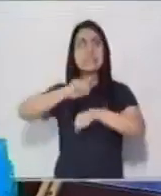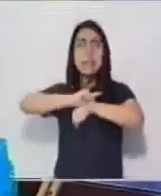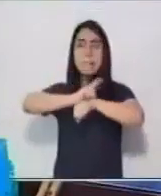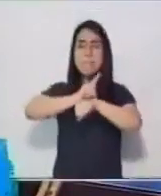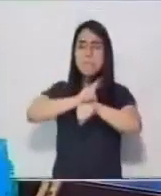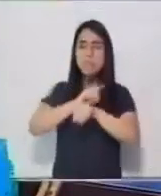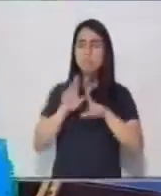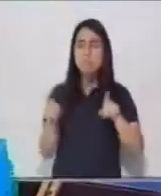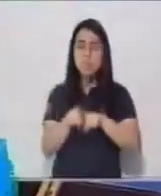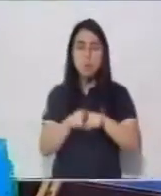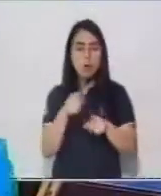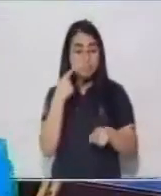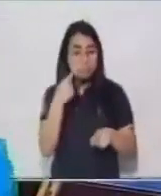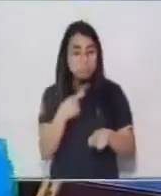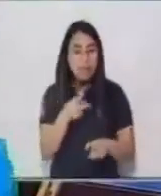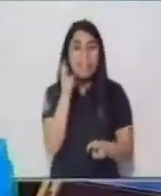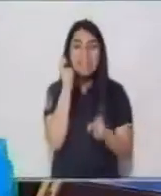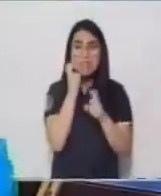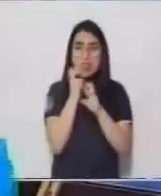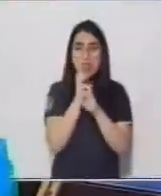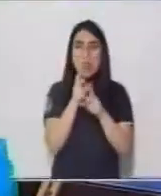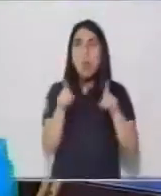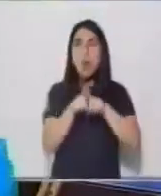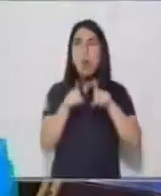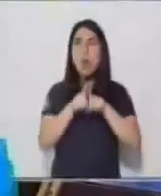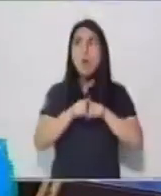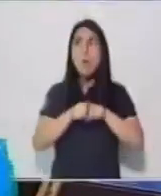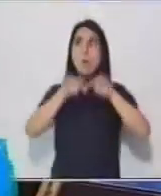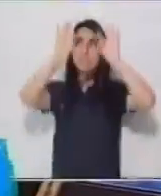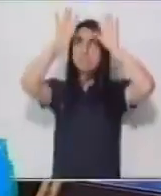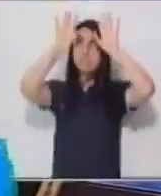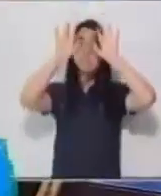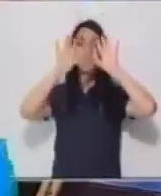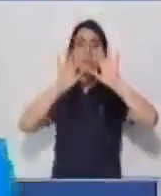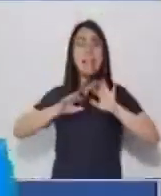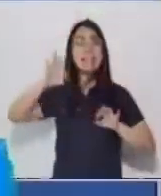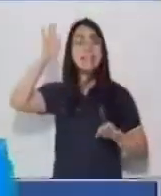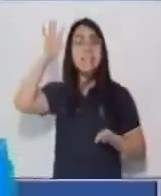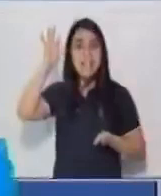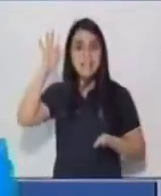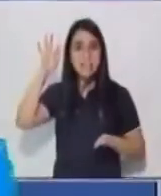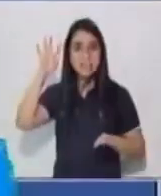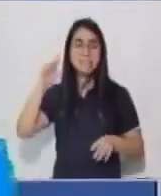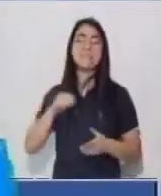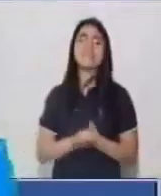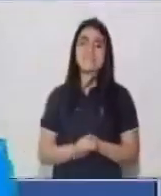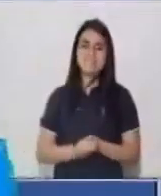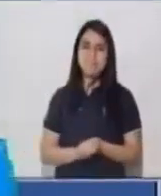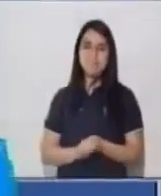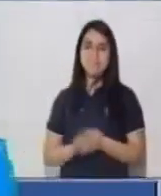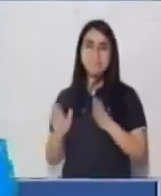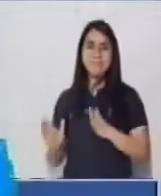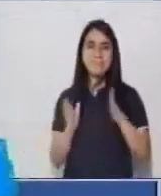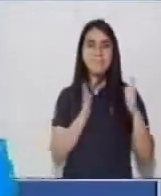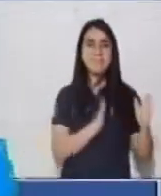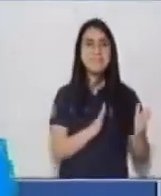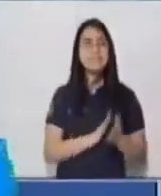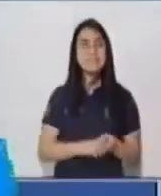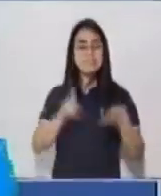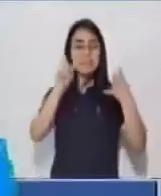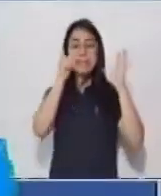esté durita como el turrón que tienen los pasteles. Paso número 5,